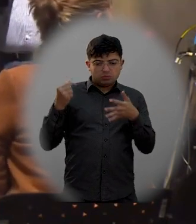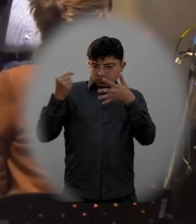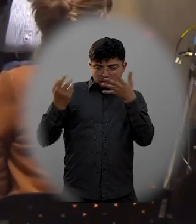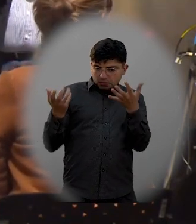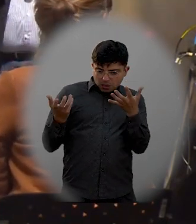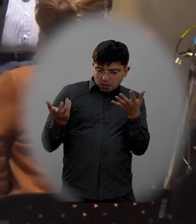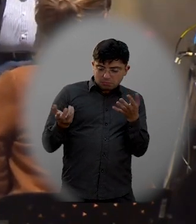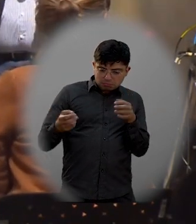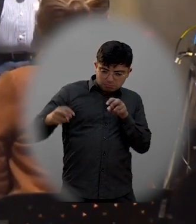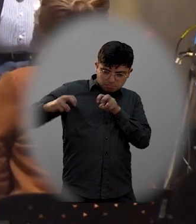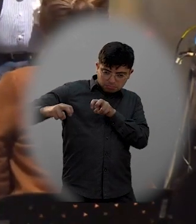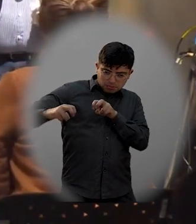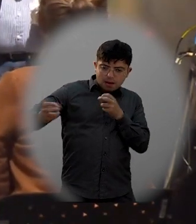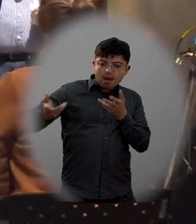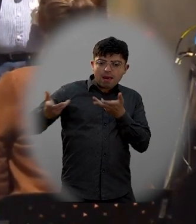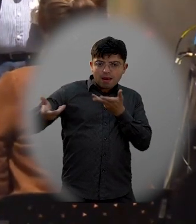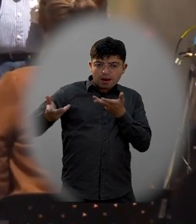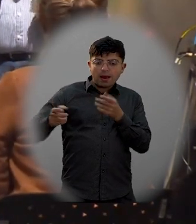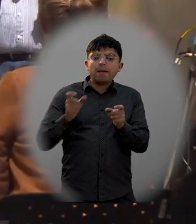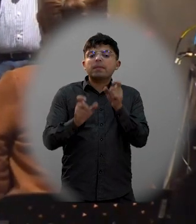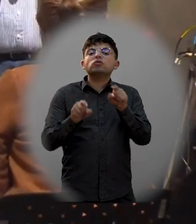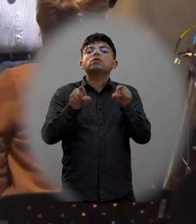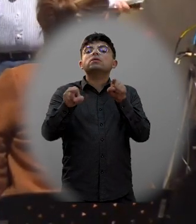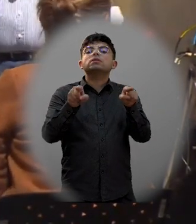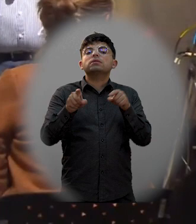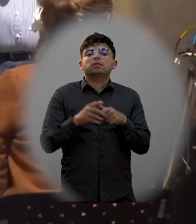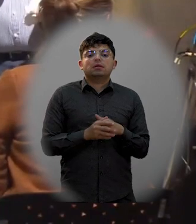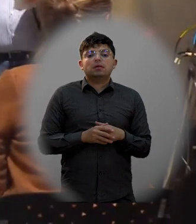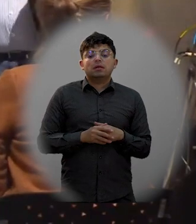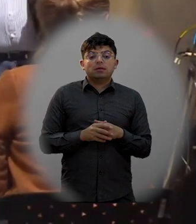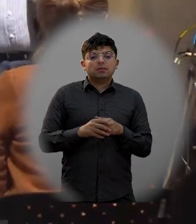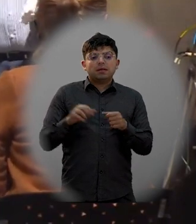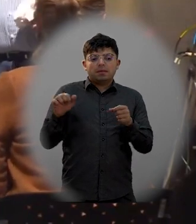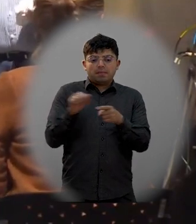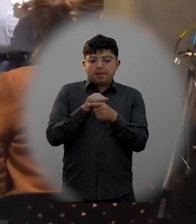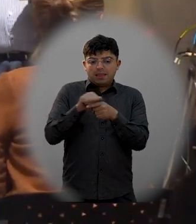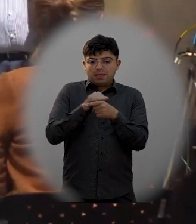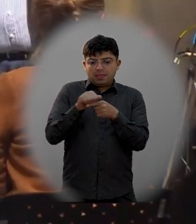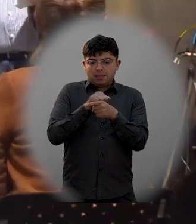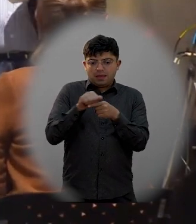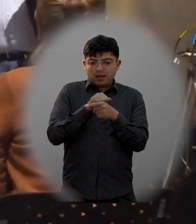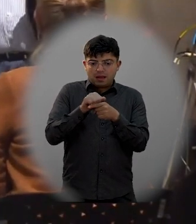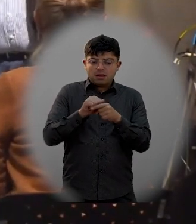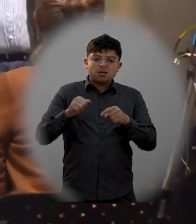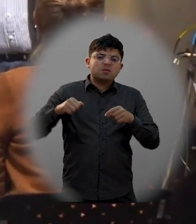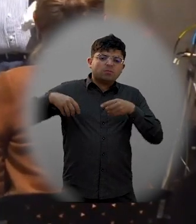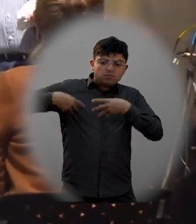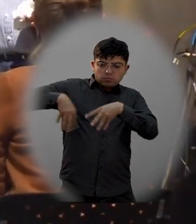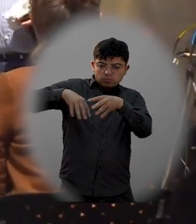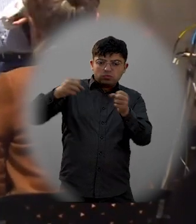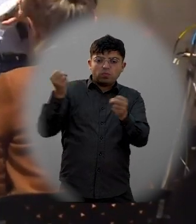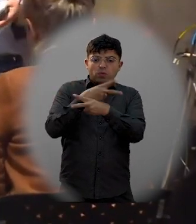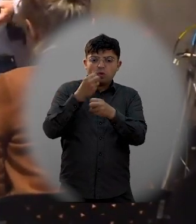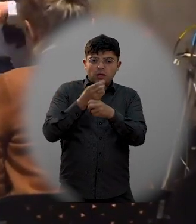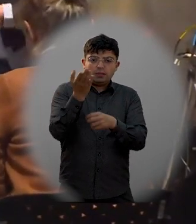que quieran con estas personas que practican estas formas de protesta